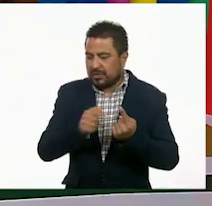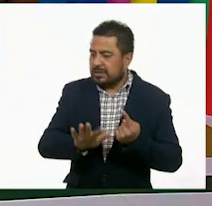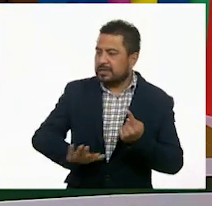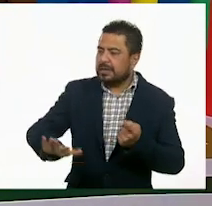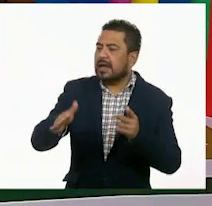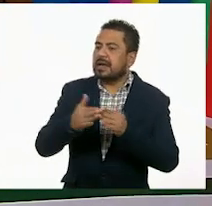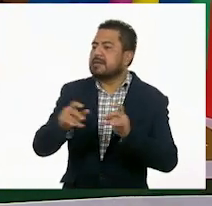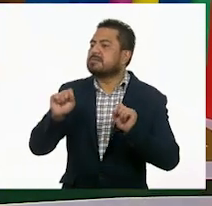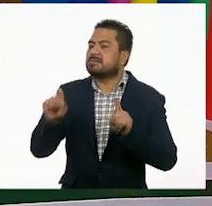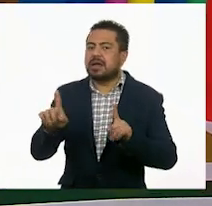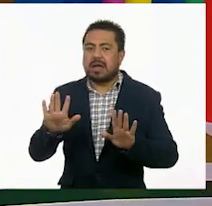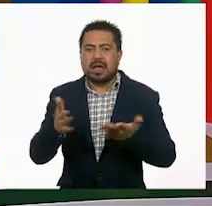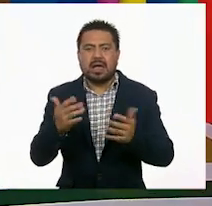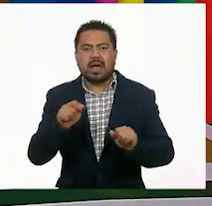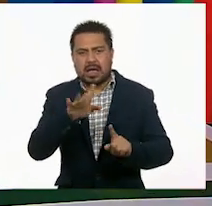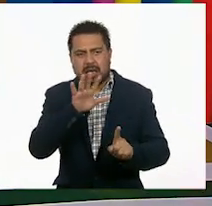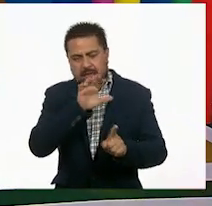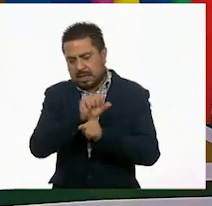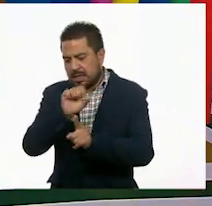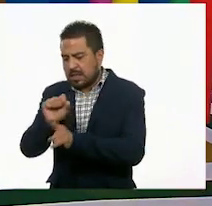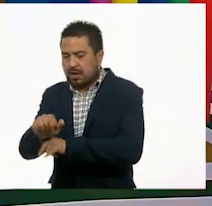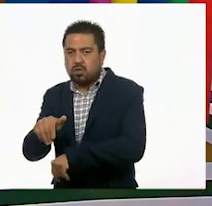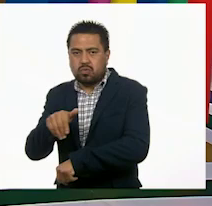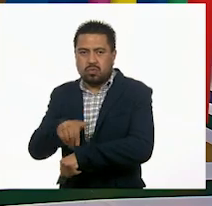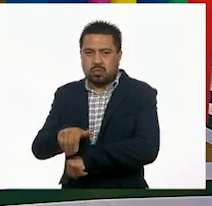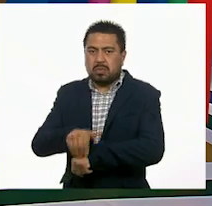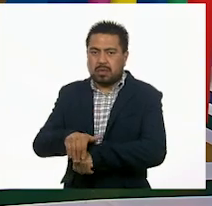casa, ya ubicamos estos números.